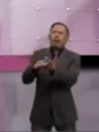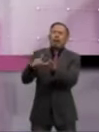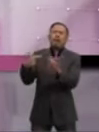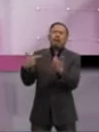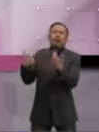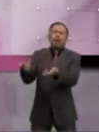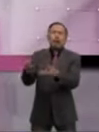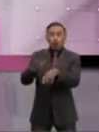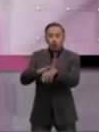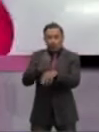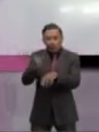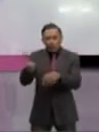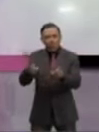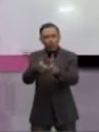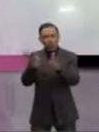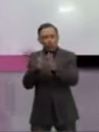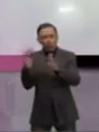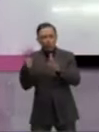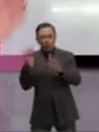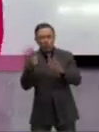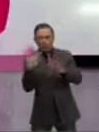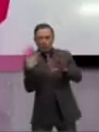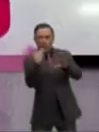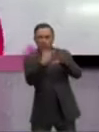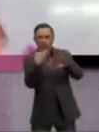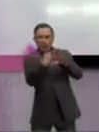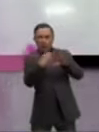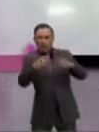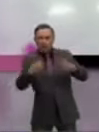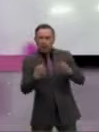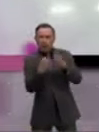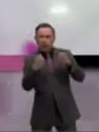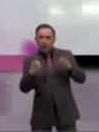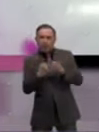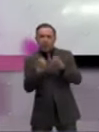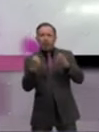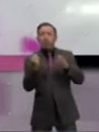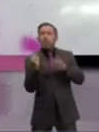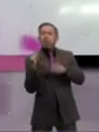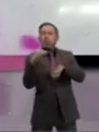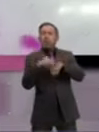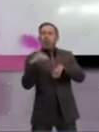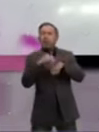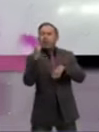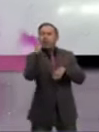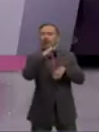grupos de choque alentando esta infodemia y desinformación.